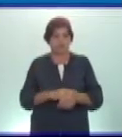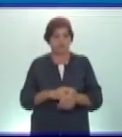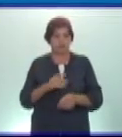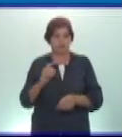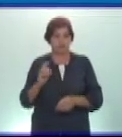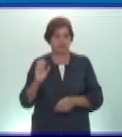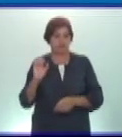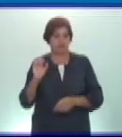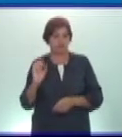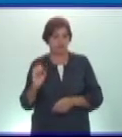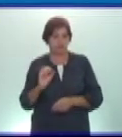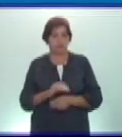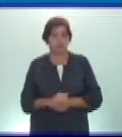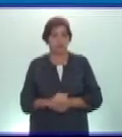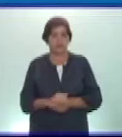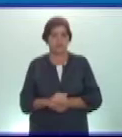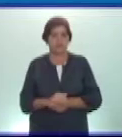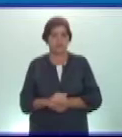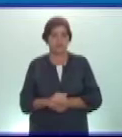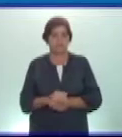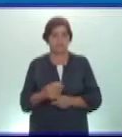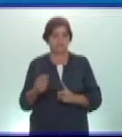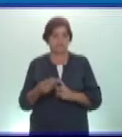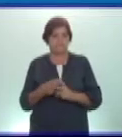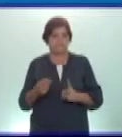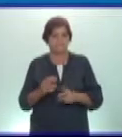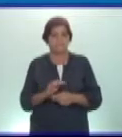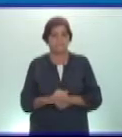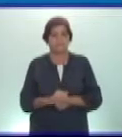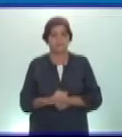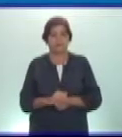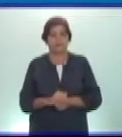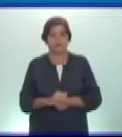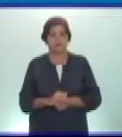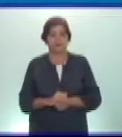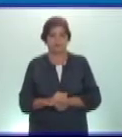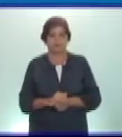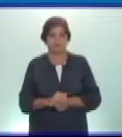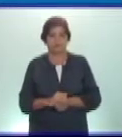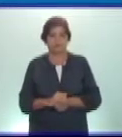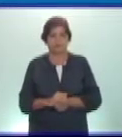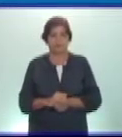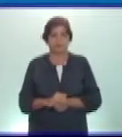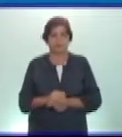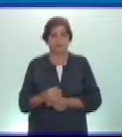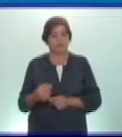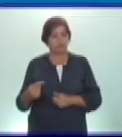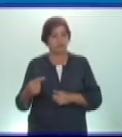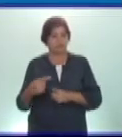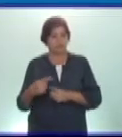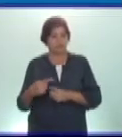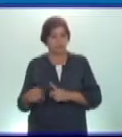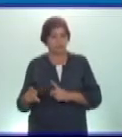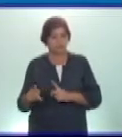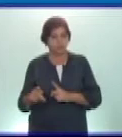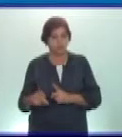no personales como son los infinitivos terminados en ar, er, ir y los participios que terminan en